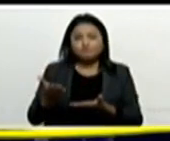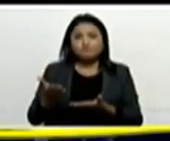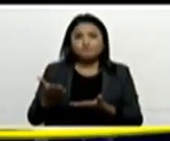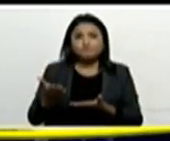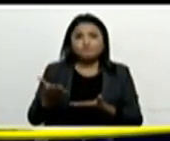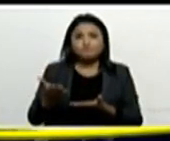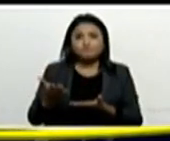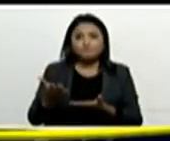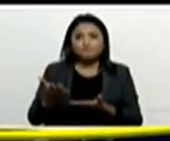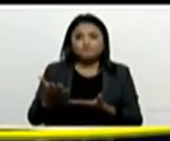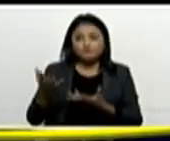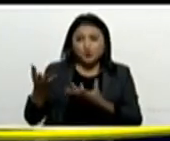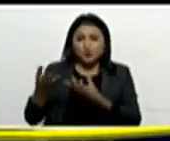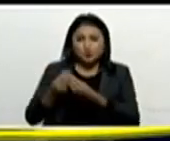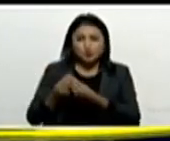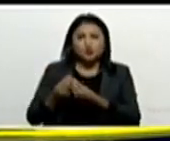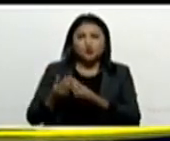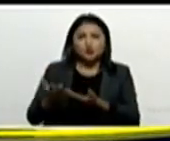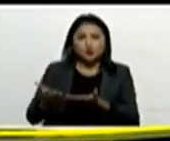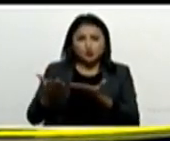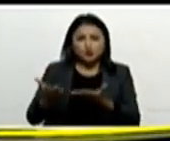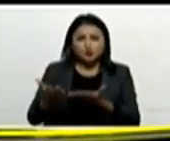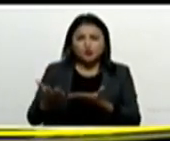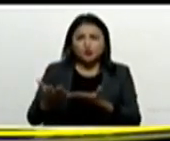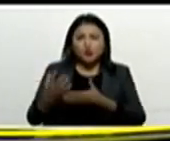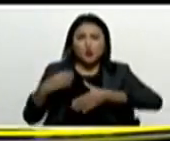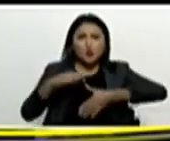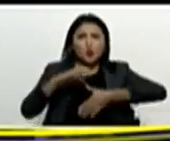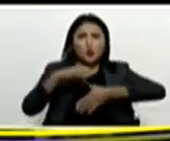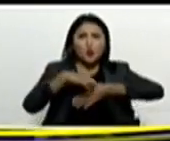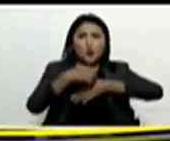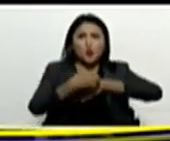junto a ustedes, junto al pueblo de América Latina,